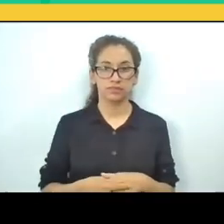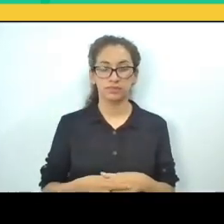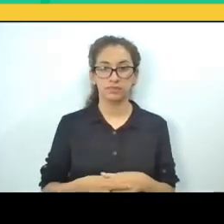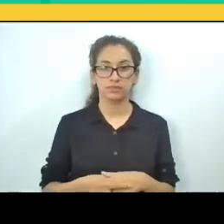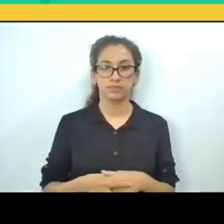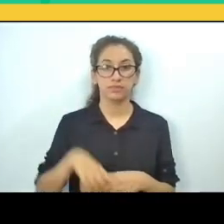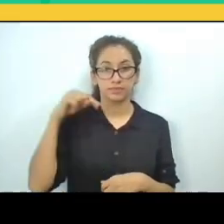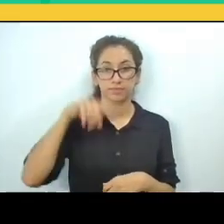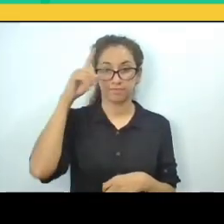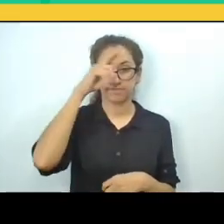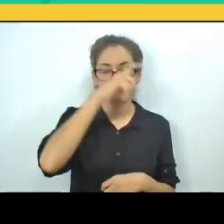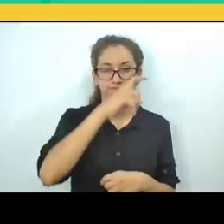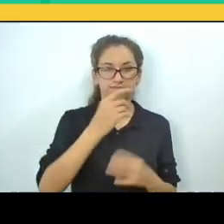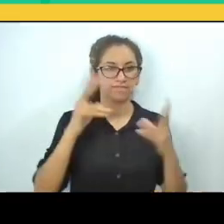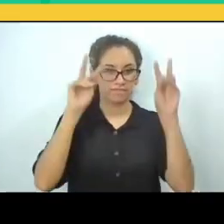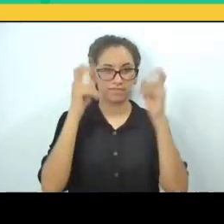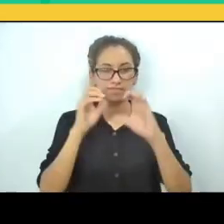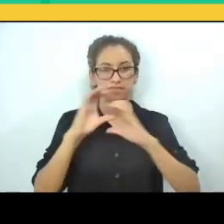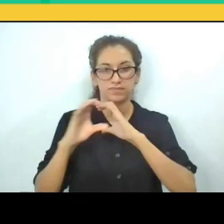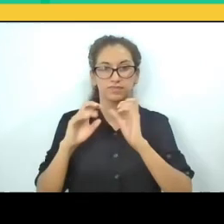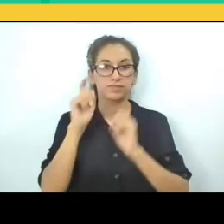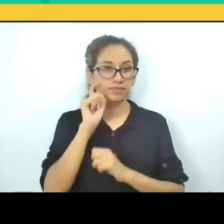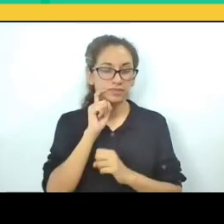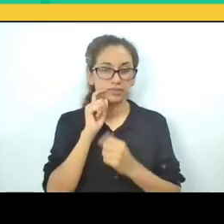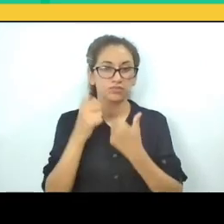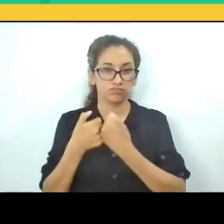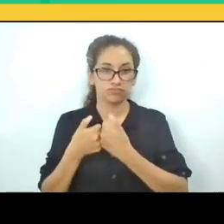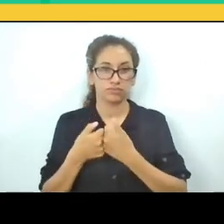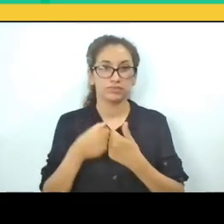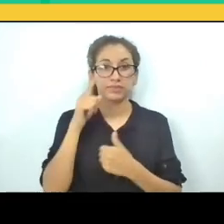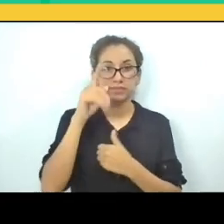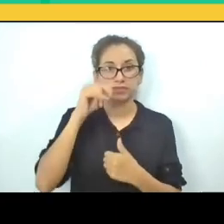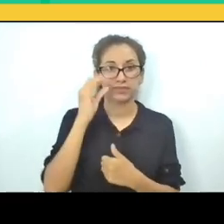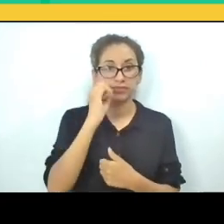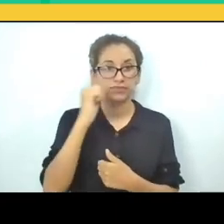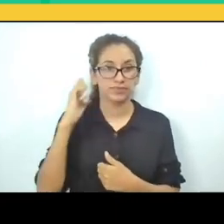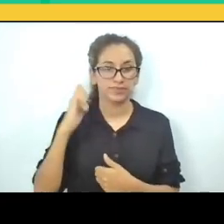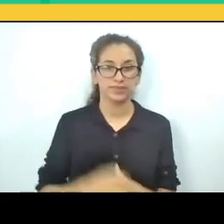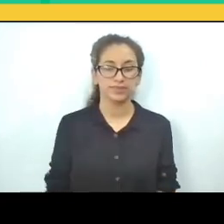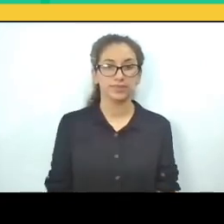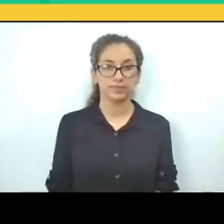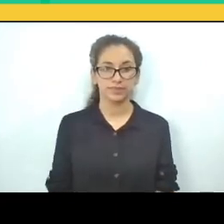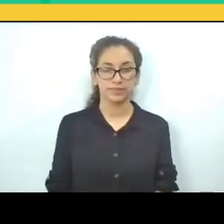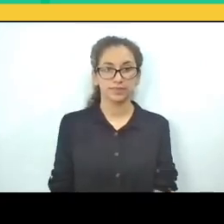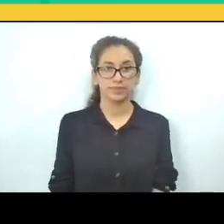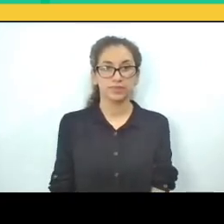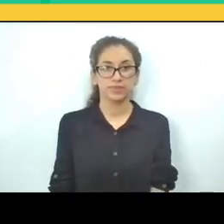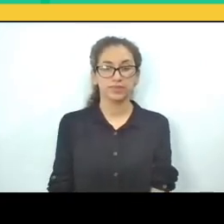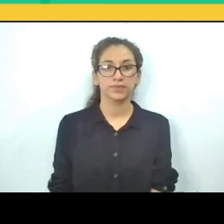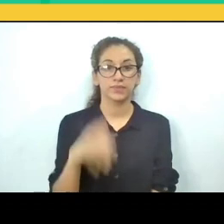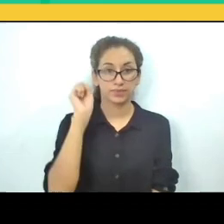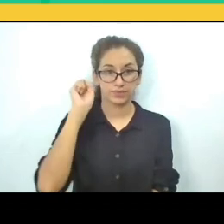esto difícil que es hablar de sexo entre parejas, ¿no? Ahí estás ahí, José Antonio, ya volviste. Ujú. Sí, lo que no sé